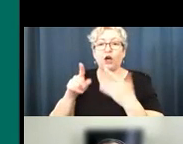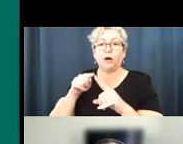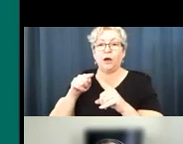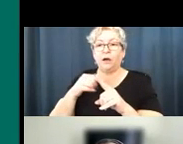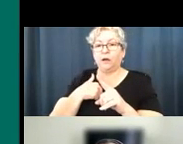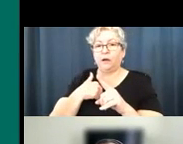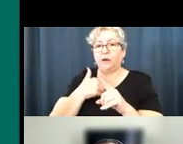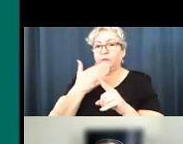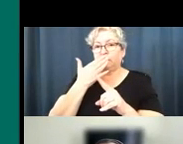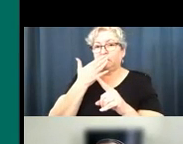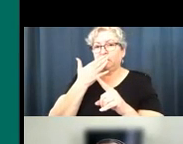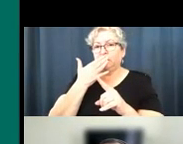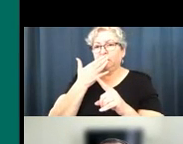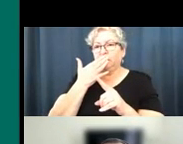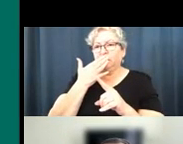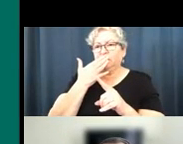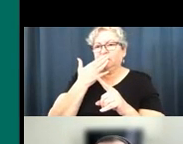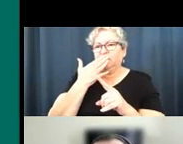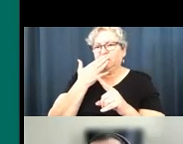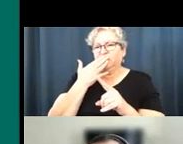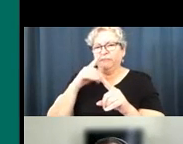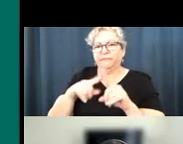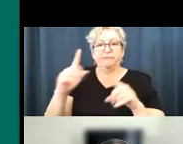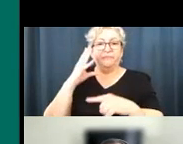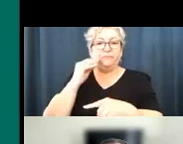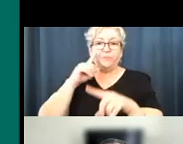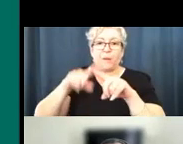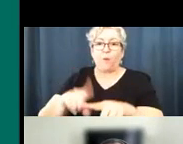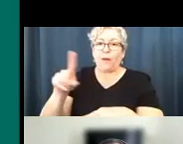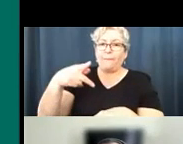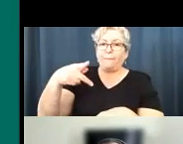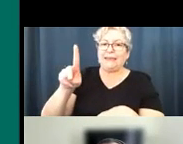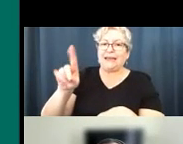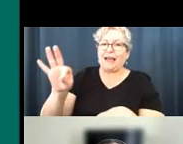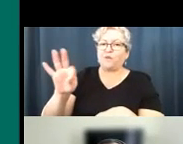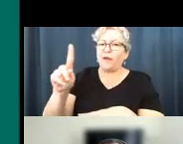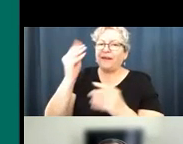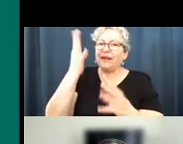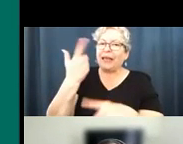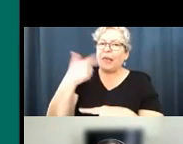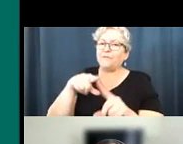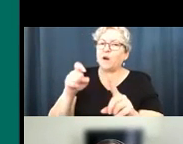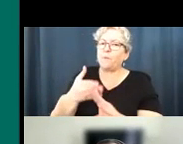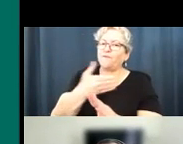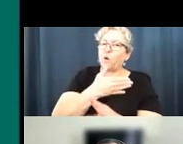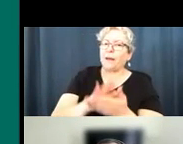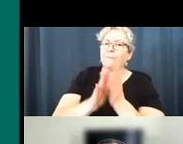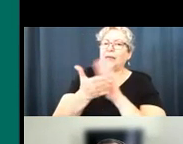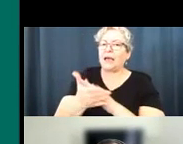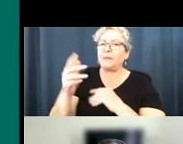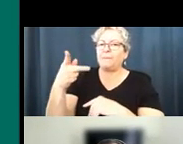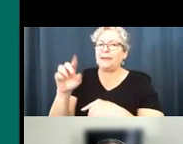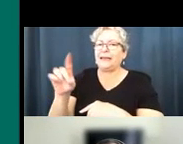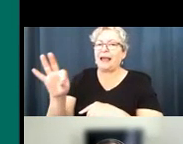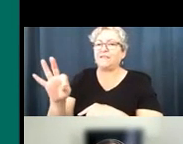el revisador de accesibilidad va a tener una experiencia diferente dependiendo dónde está, de dónde vino el